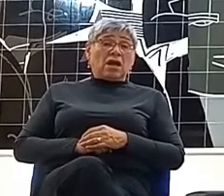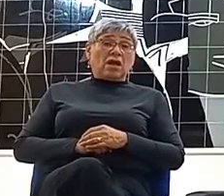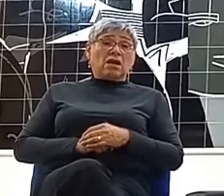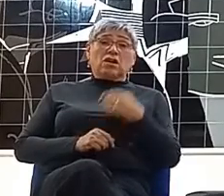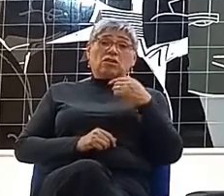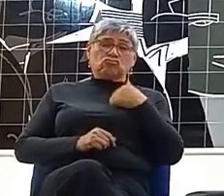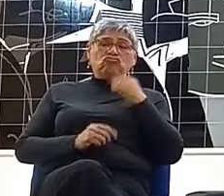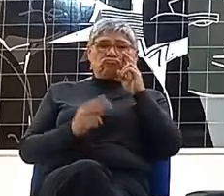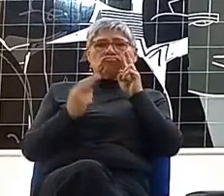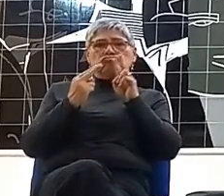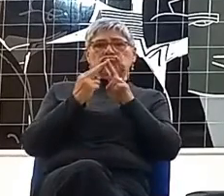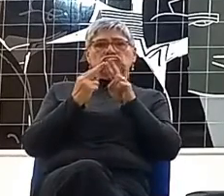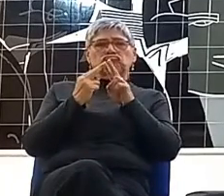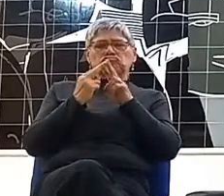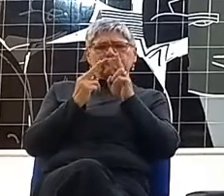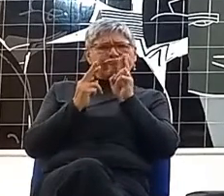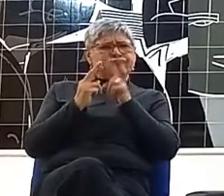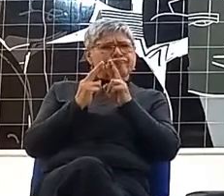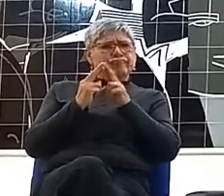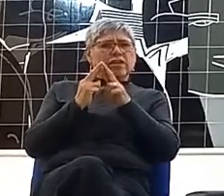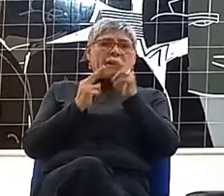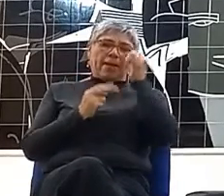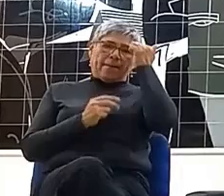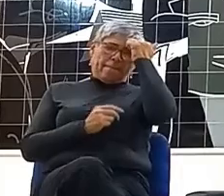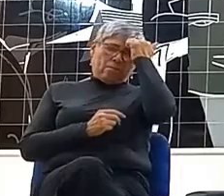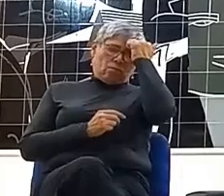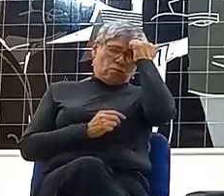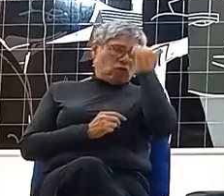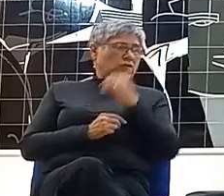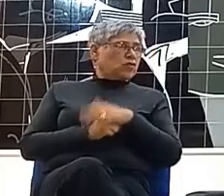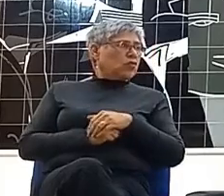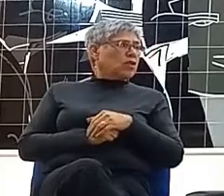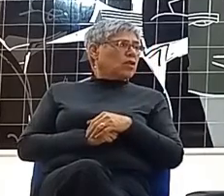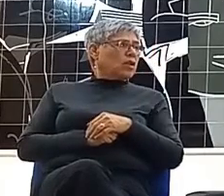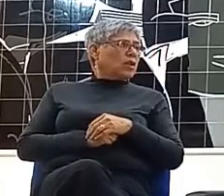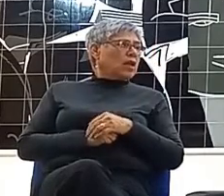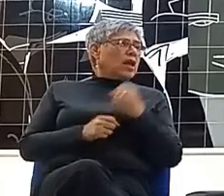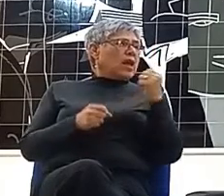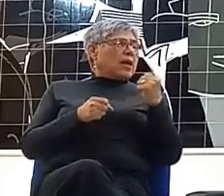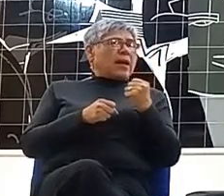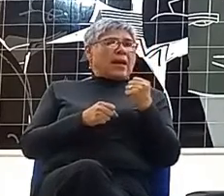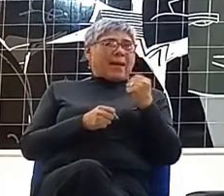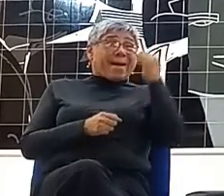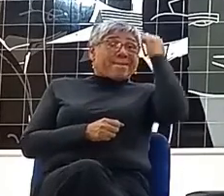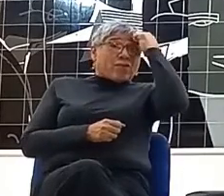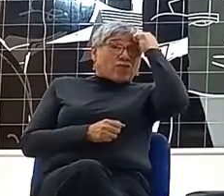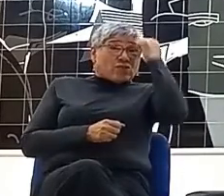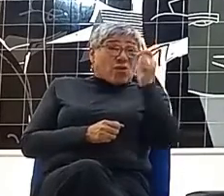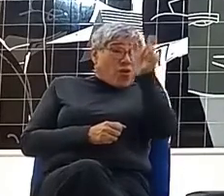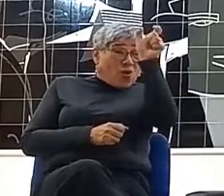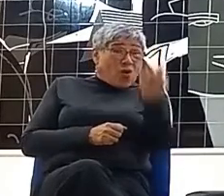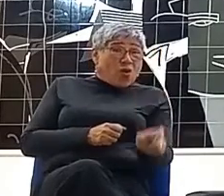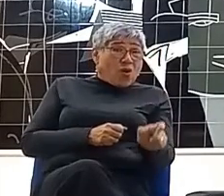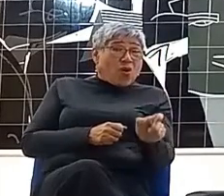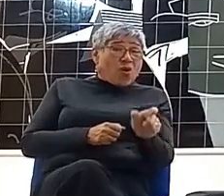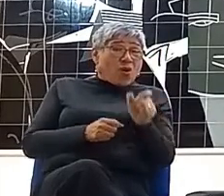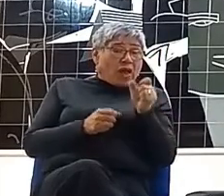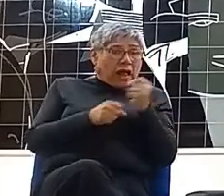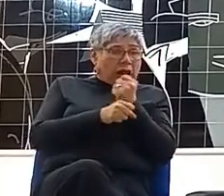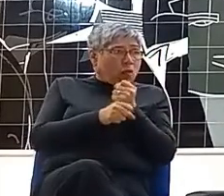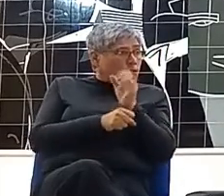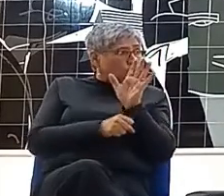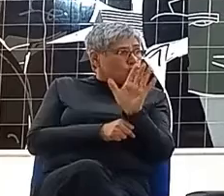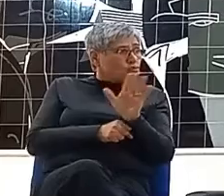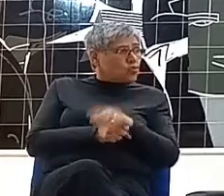reconocer la labor del profesor, y en este caso la labor del maestro, es